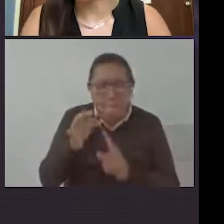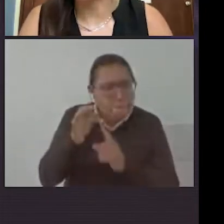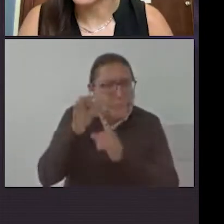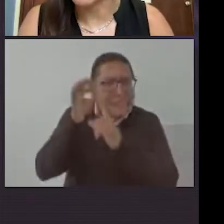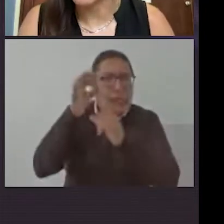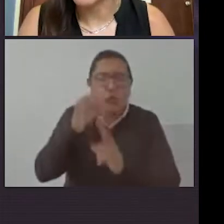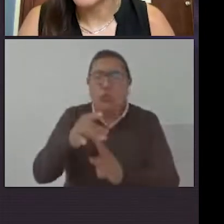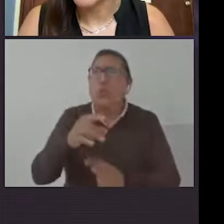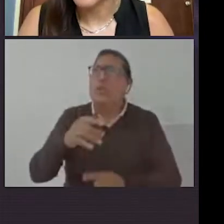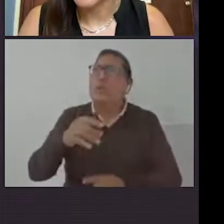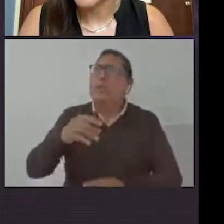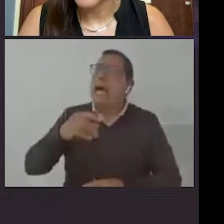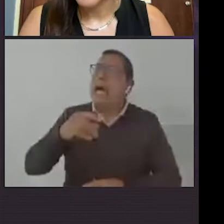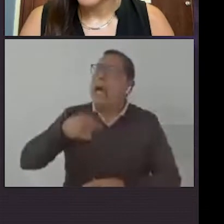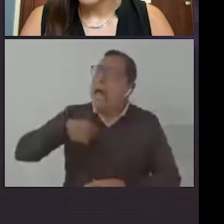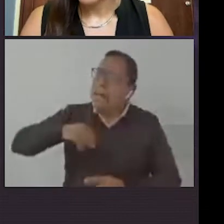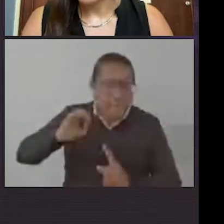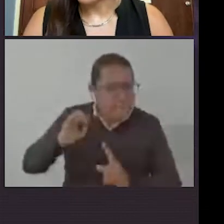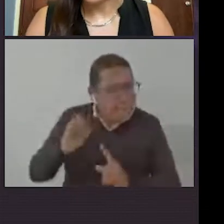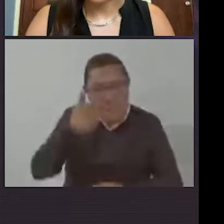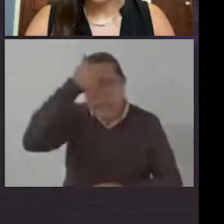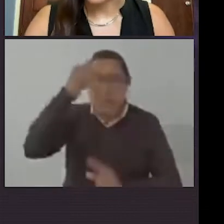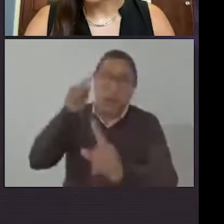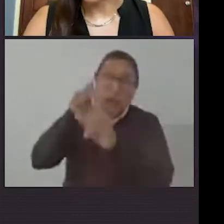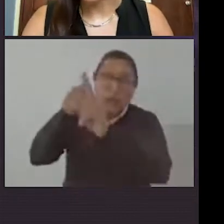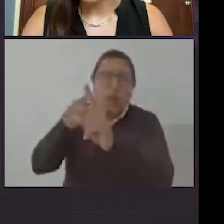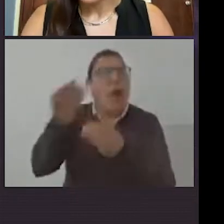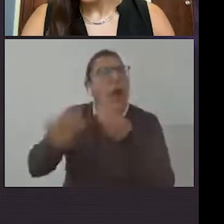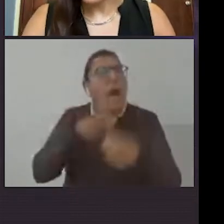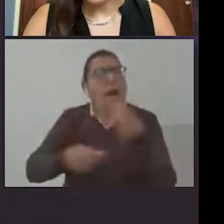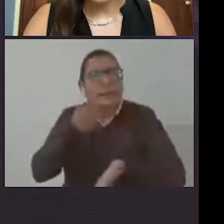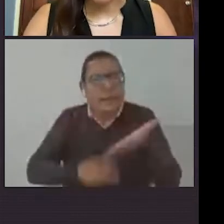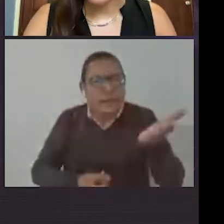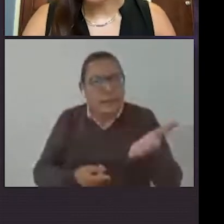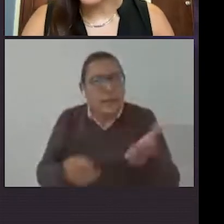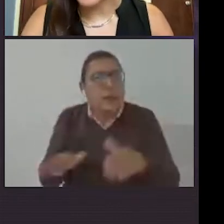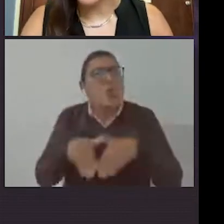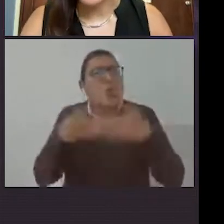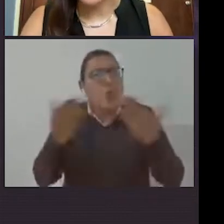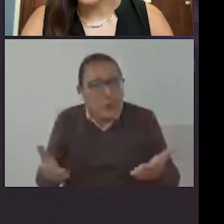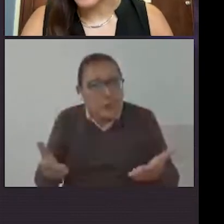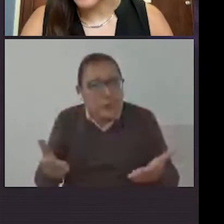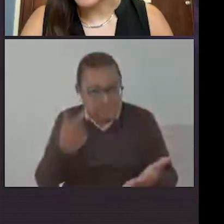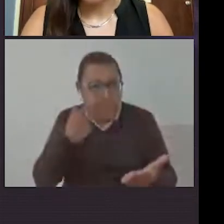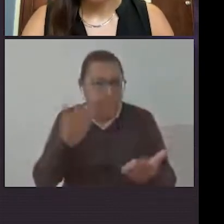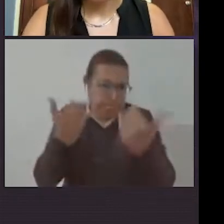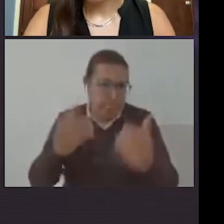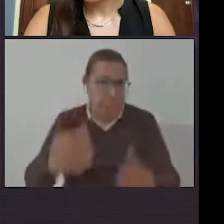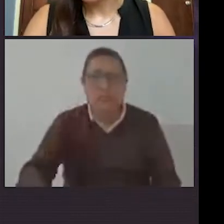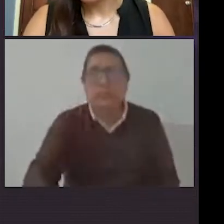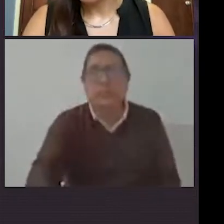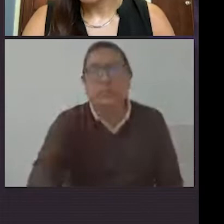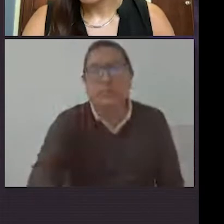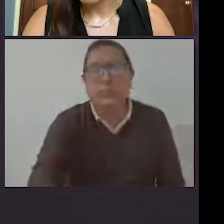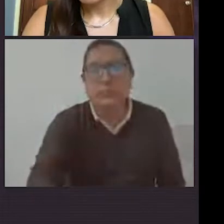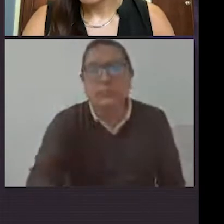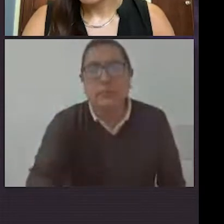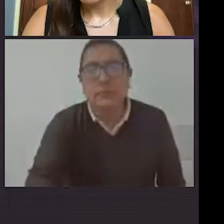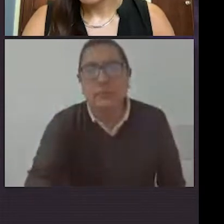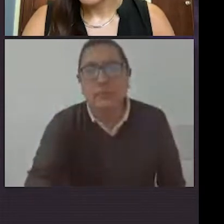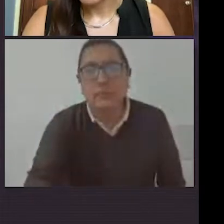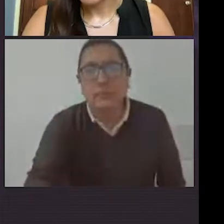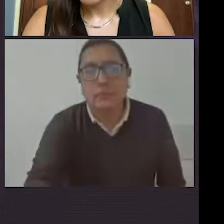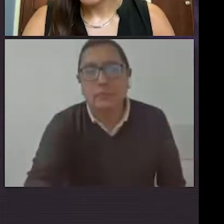tus objetivos? ¿Cuál es? ¿Cuál es? Y aquí puede ser desde